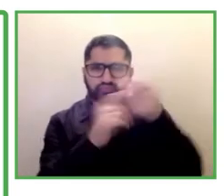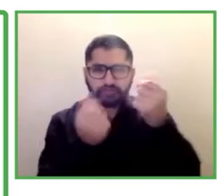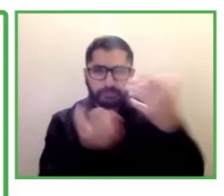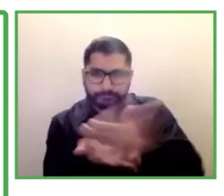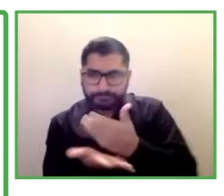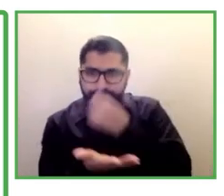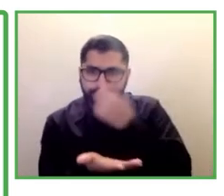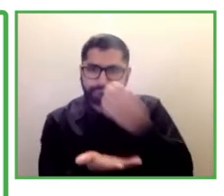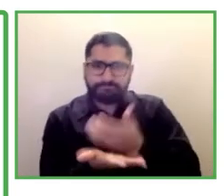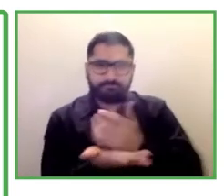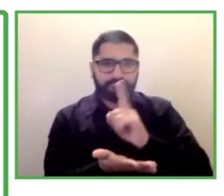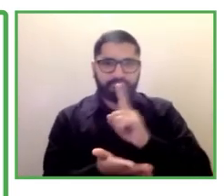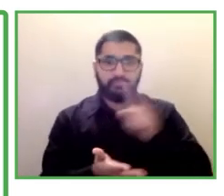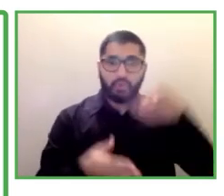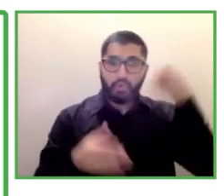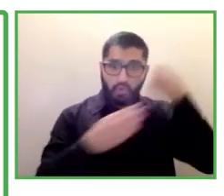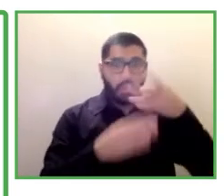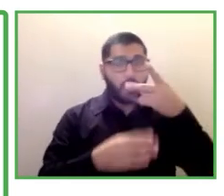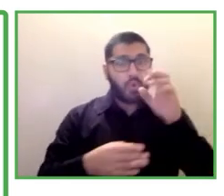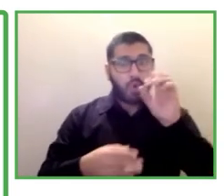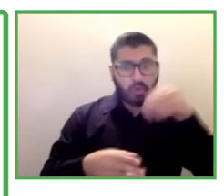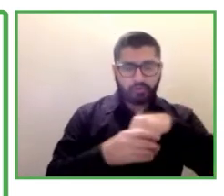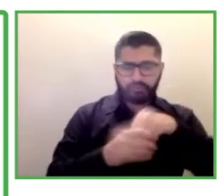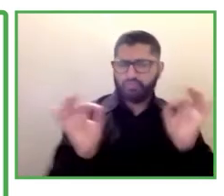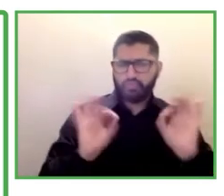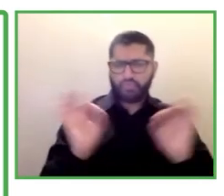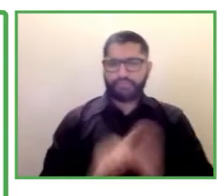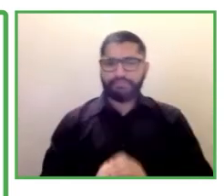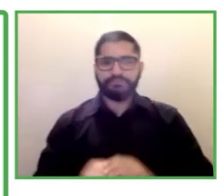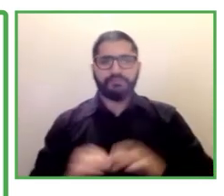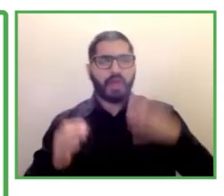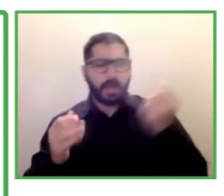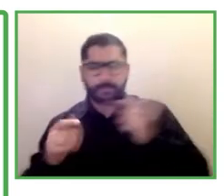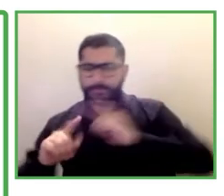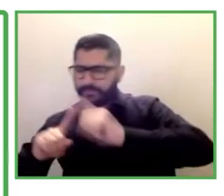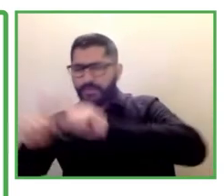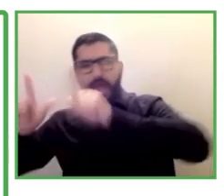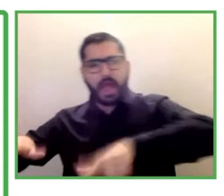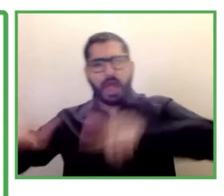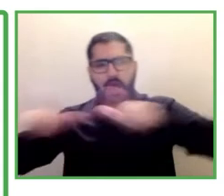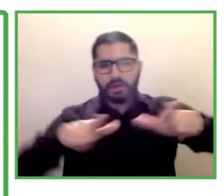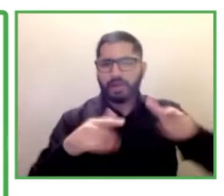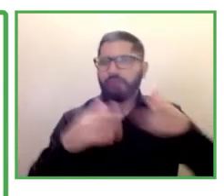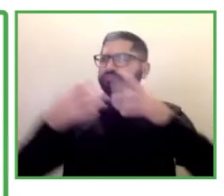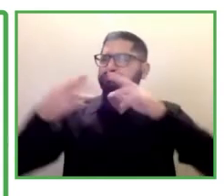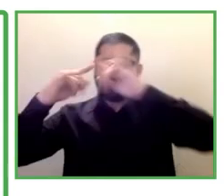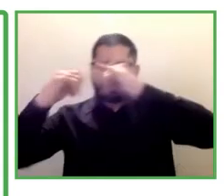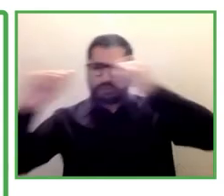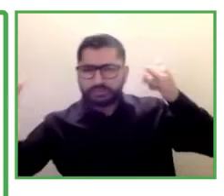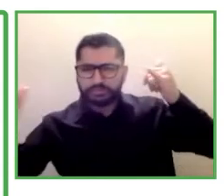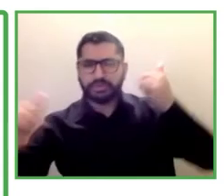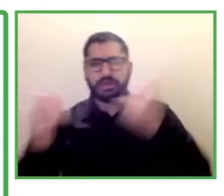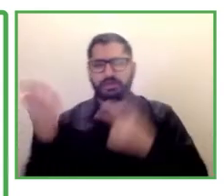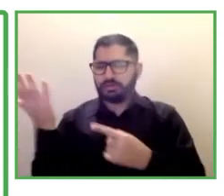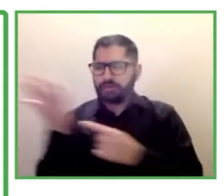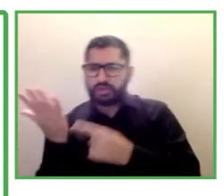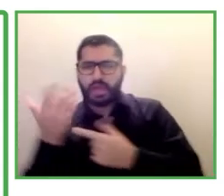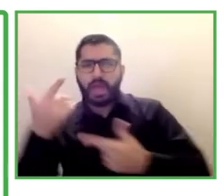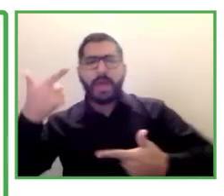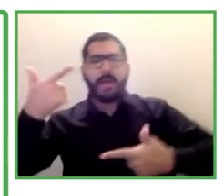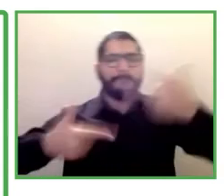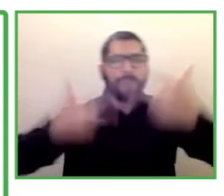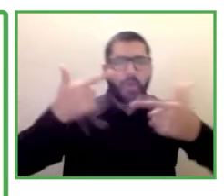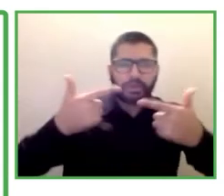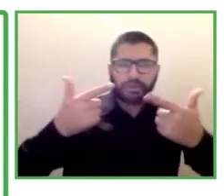imaginar, ingeniería, tecnología, investigación, política, es bastante diverso. Y estamos